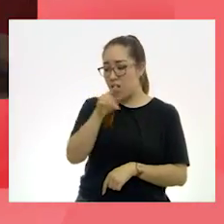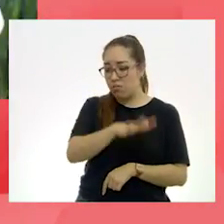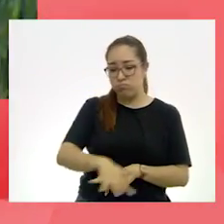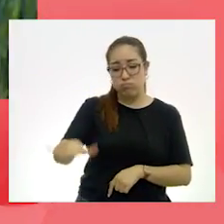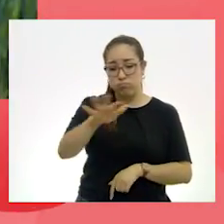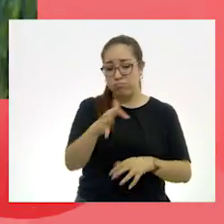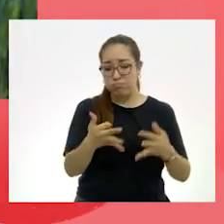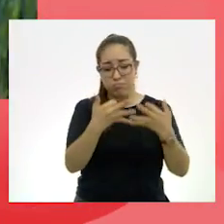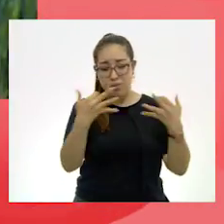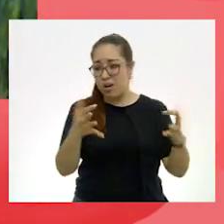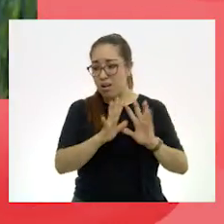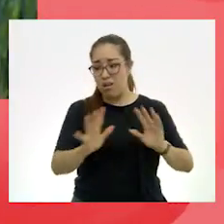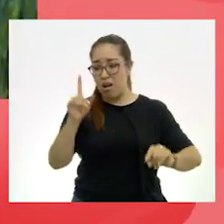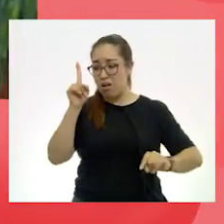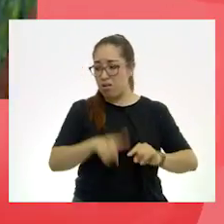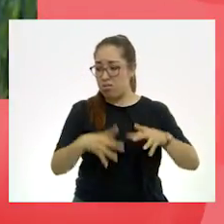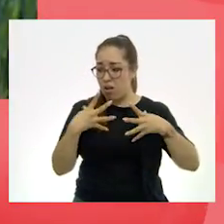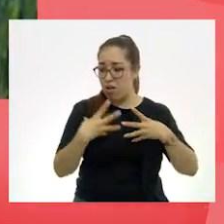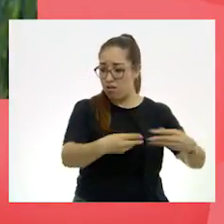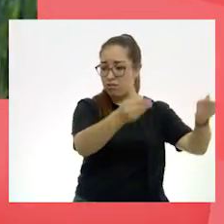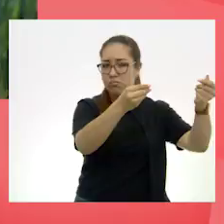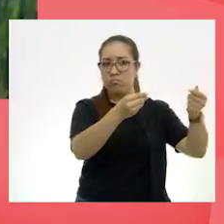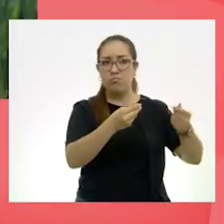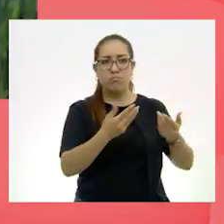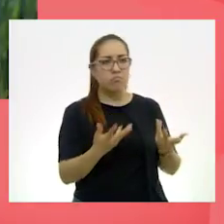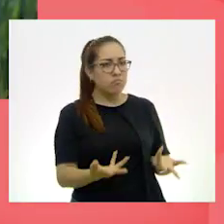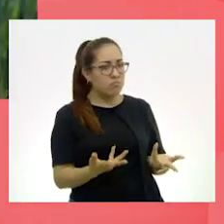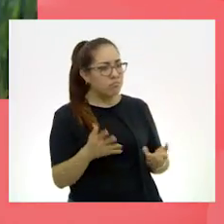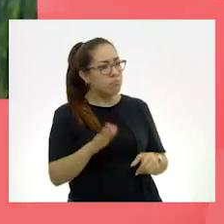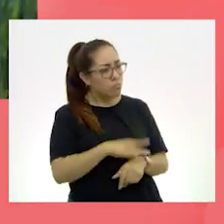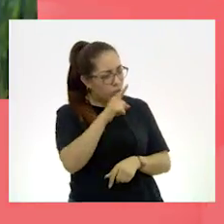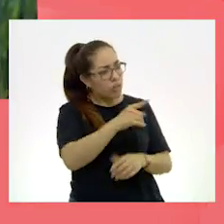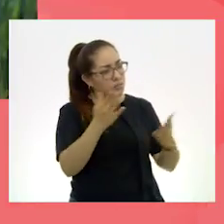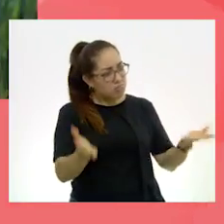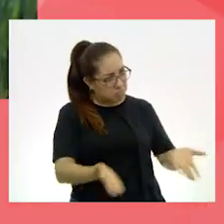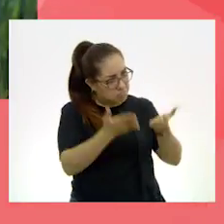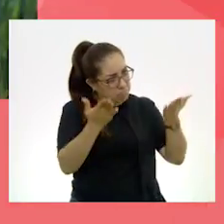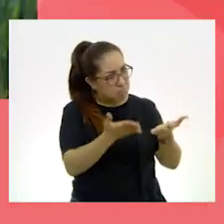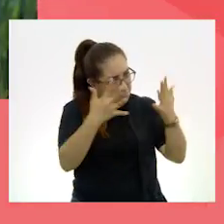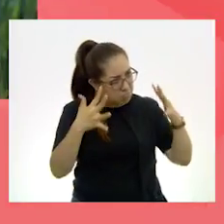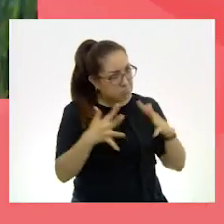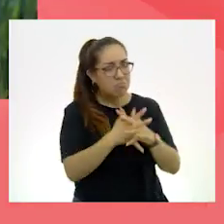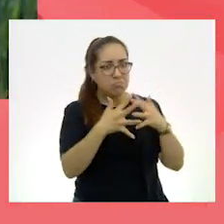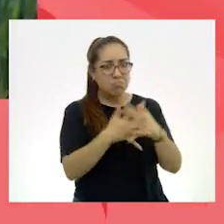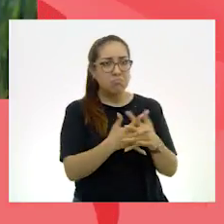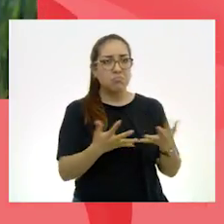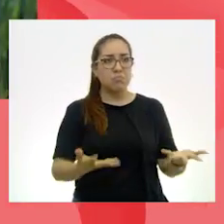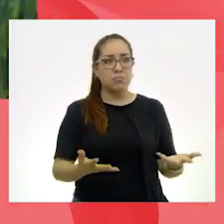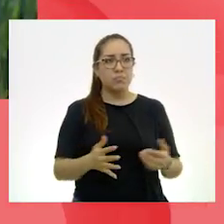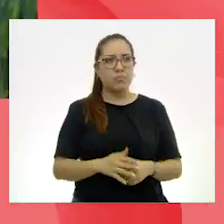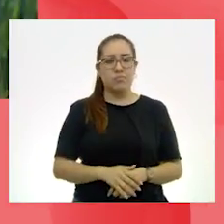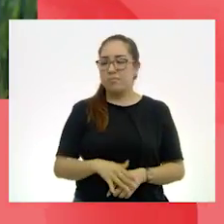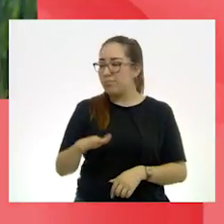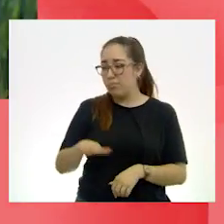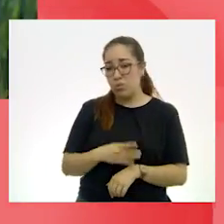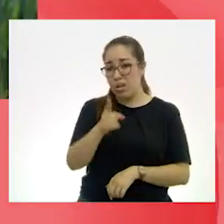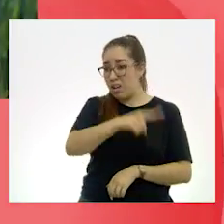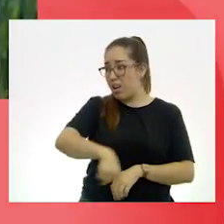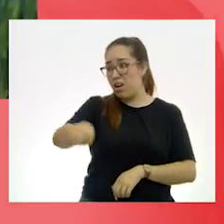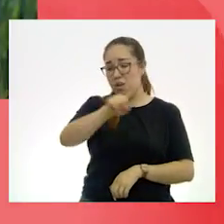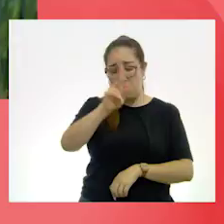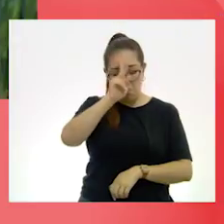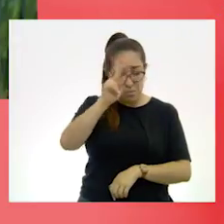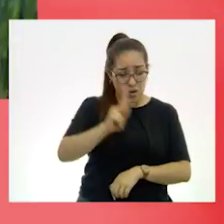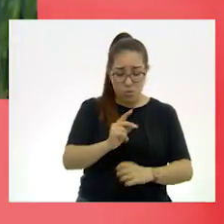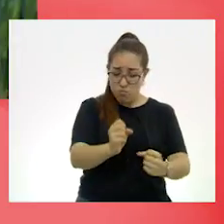tierras. Y él le dice: bueno, ¿y por qué no luchas? Le dice su padre: porque son muy poderosos los amos,